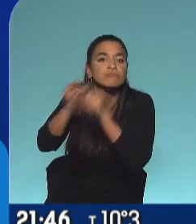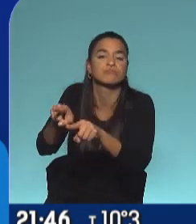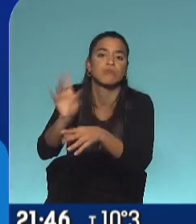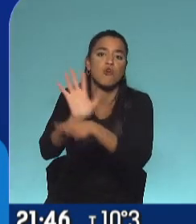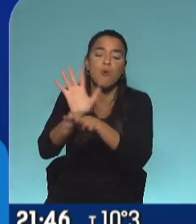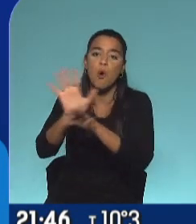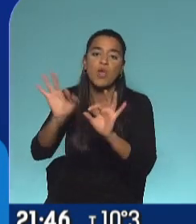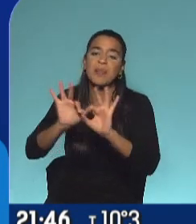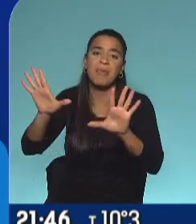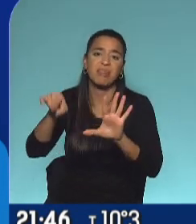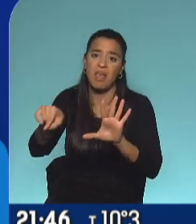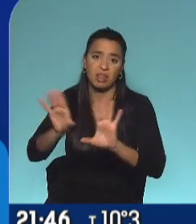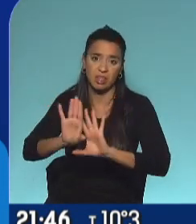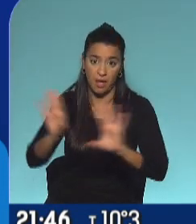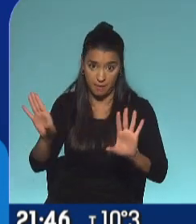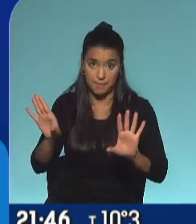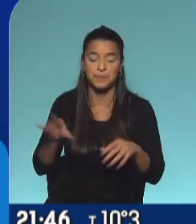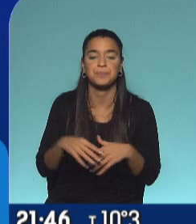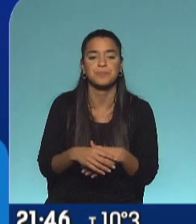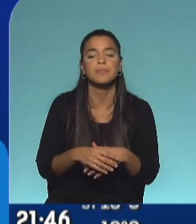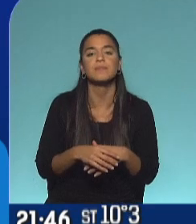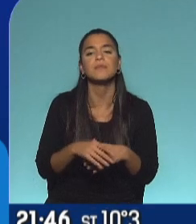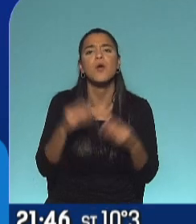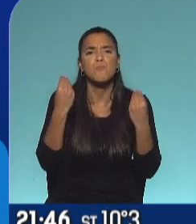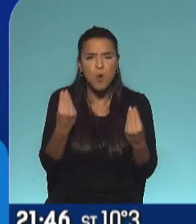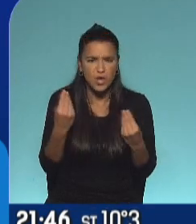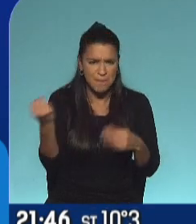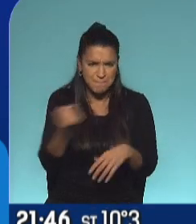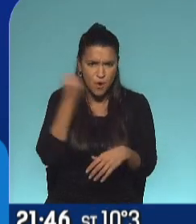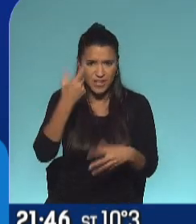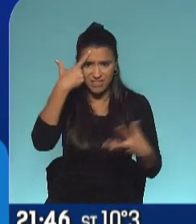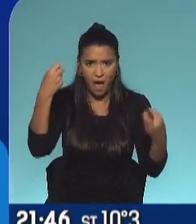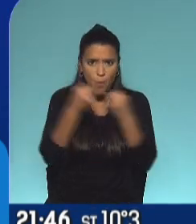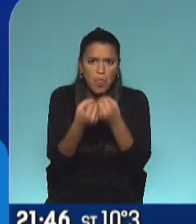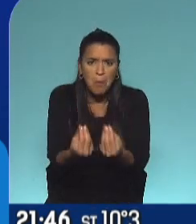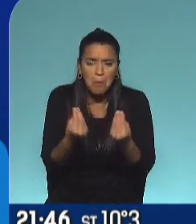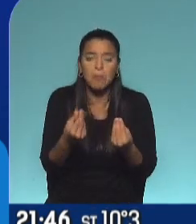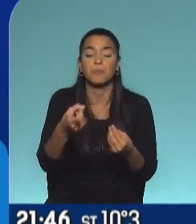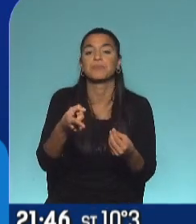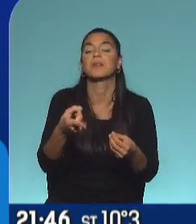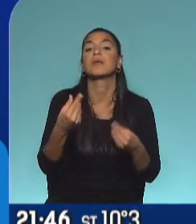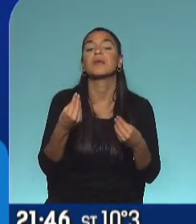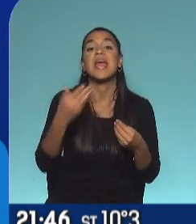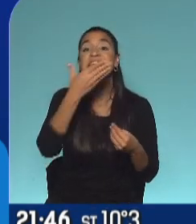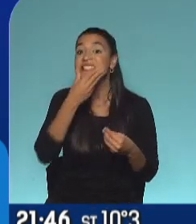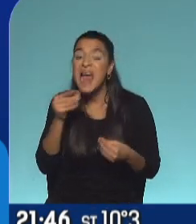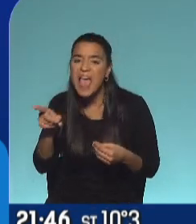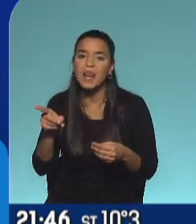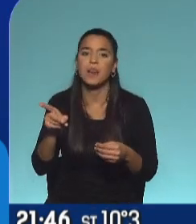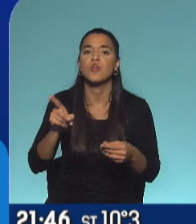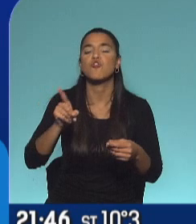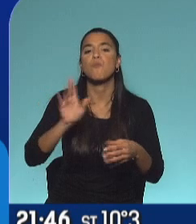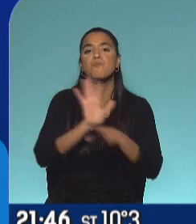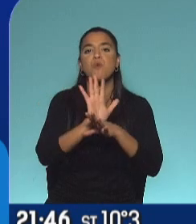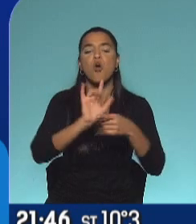un Estado independiente. Ahora, ¿por qué es relevante este acuerdo? Bueno, básicamente porque Israel no tiene relación